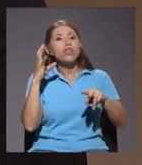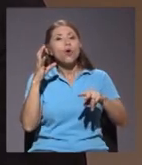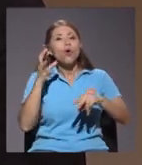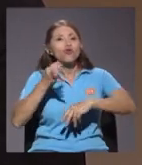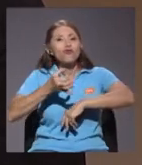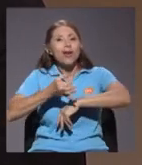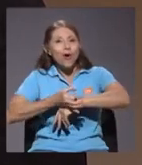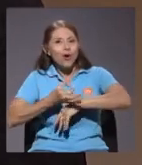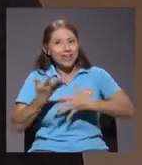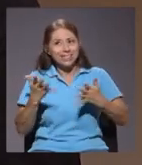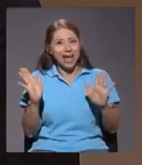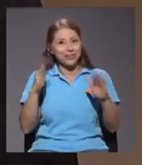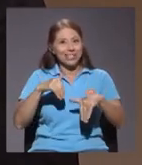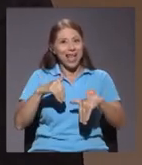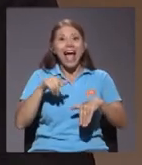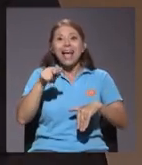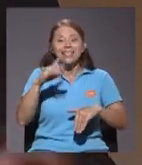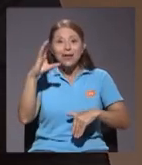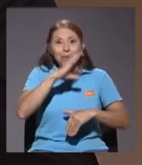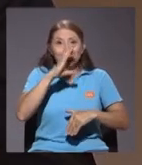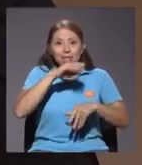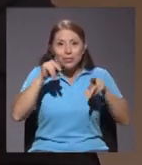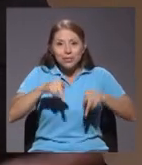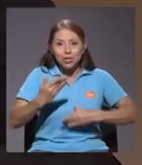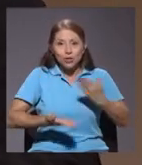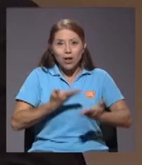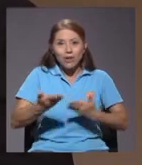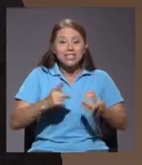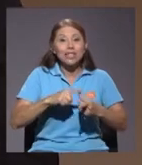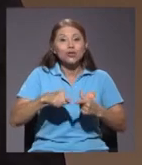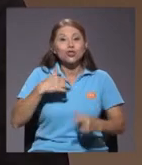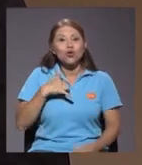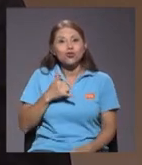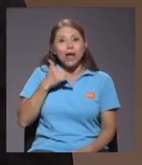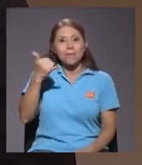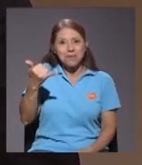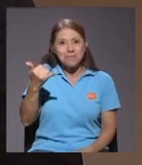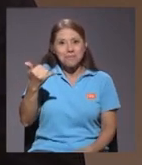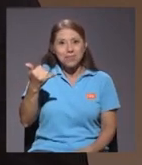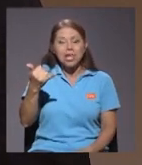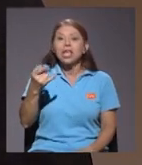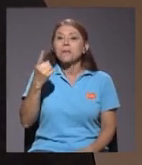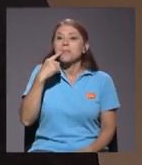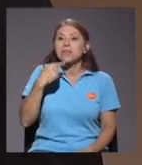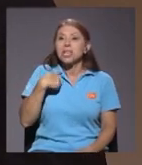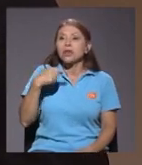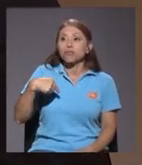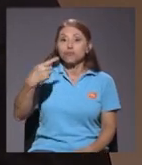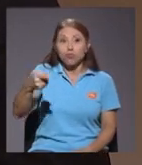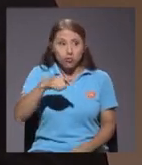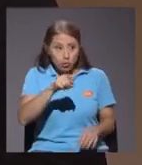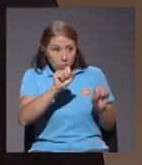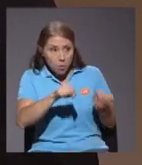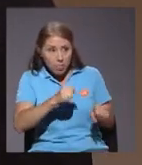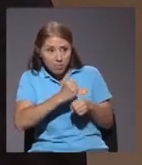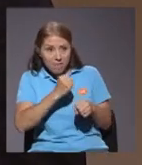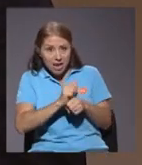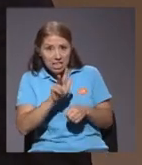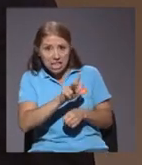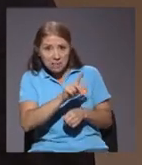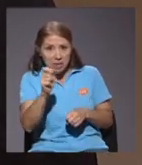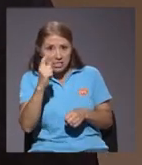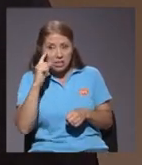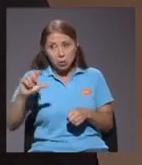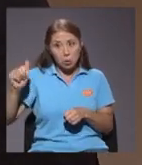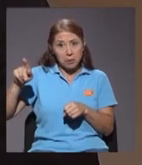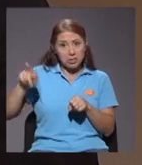colaboradores y entonces llamé con la suerte de que fue un día y el día siguiente dijeron que descubrir unas vacaciones por tres meses fue cubrir unas